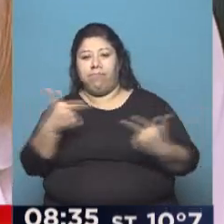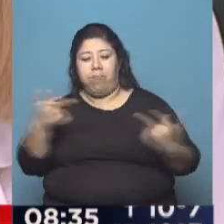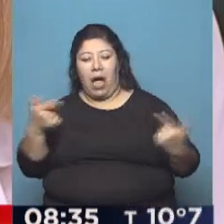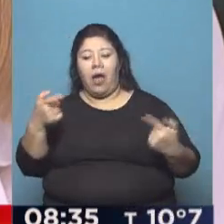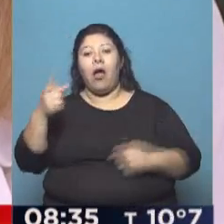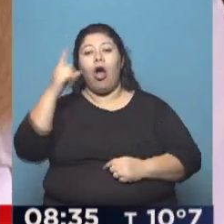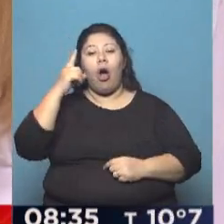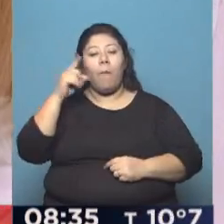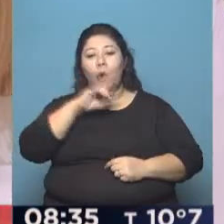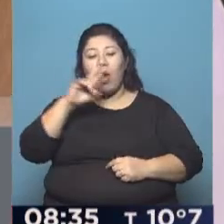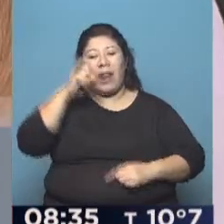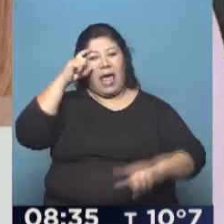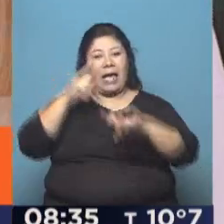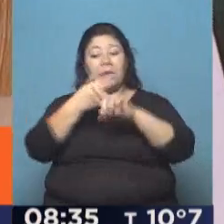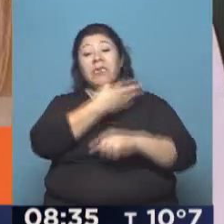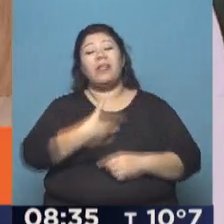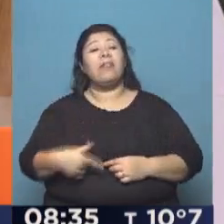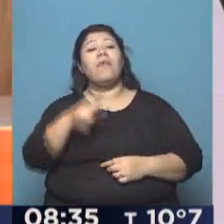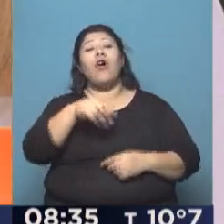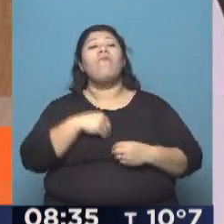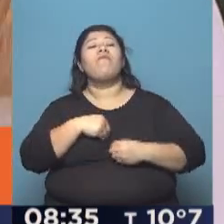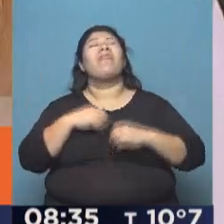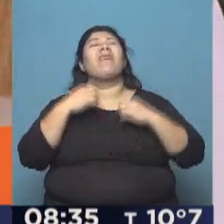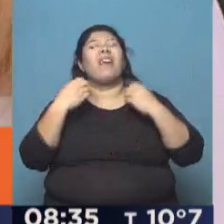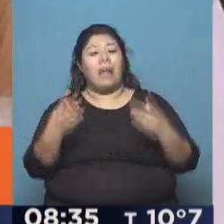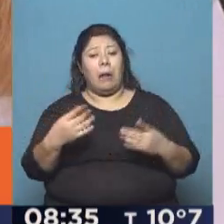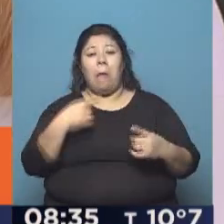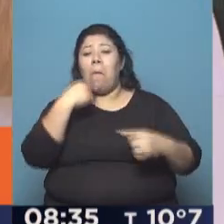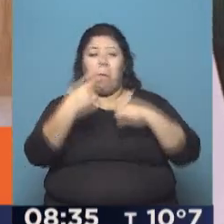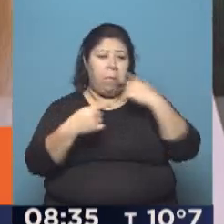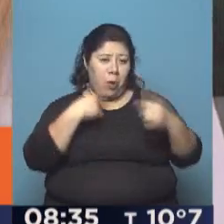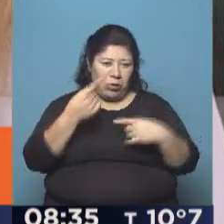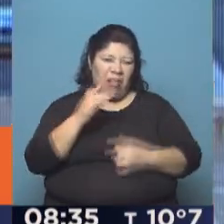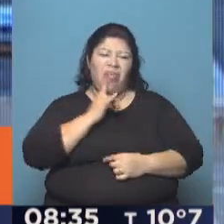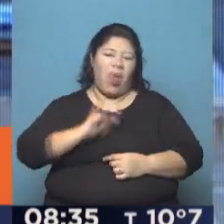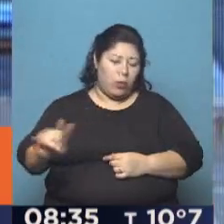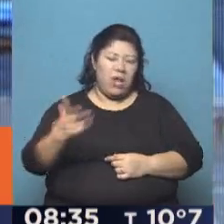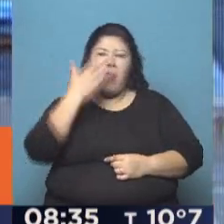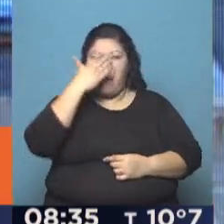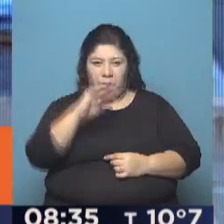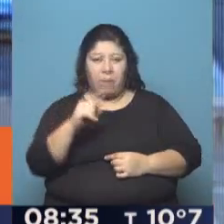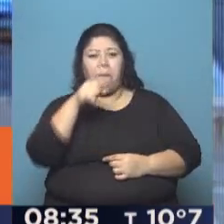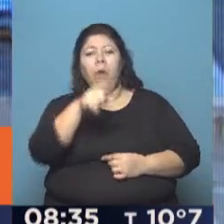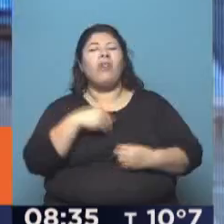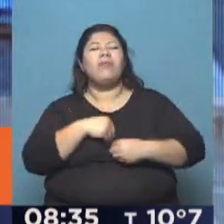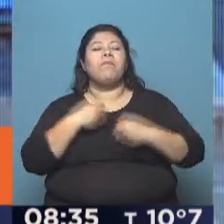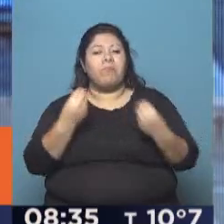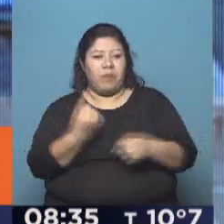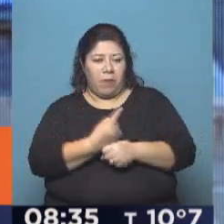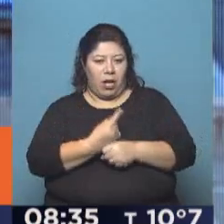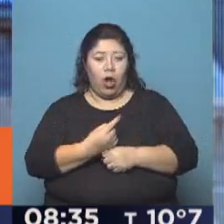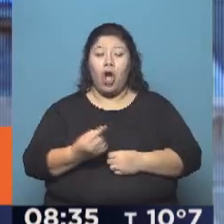expresidenta cómo lo estás llevando Más allá de preguntarte lógicamente por las denuncias no bien y con mucha